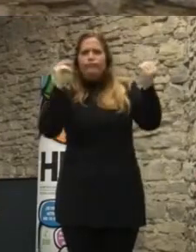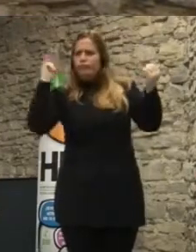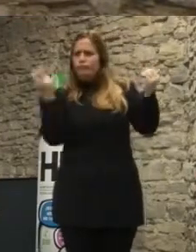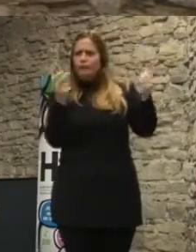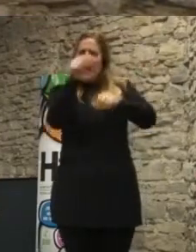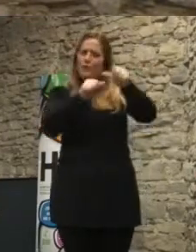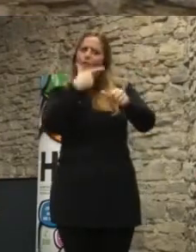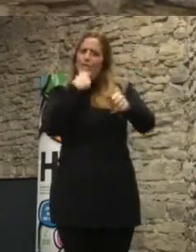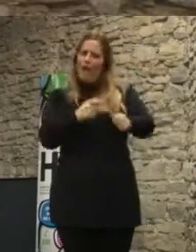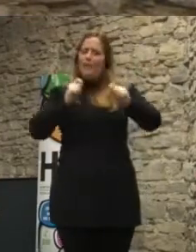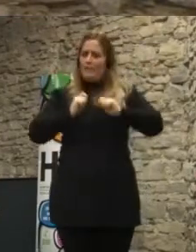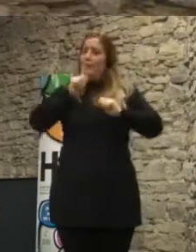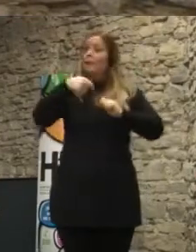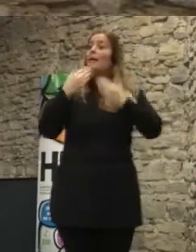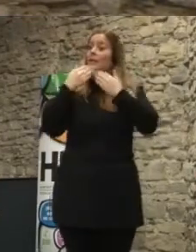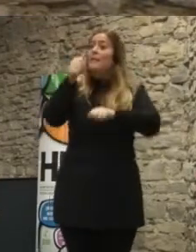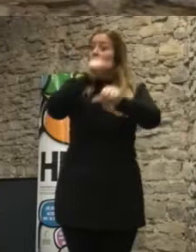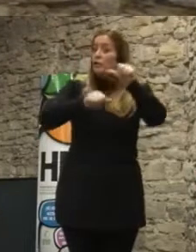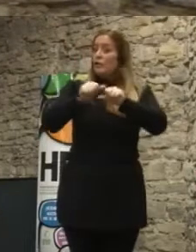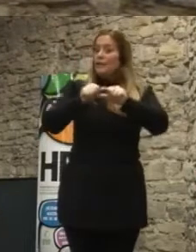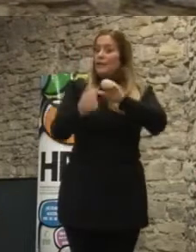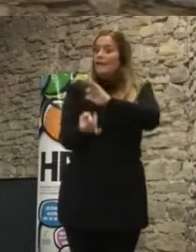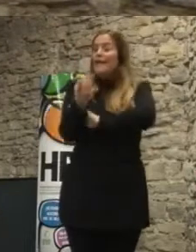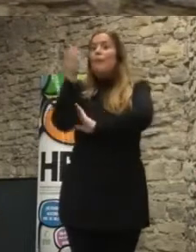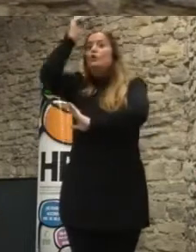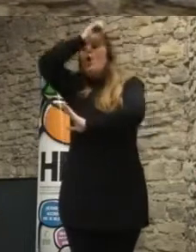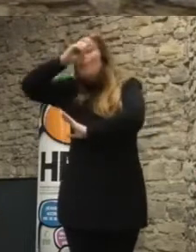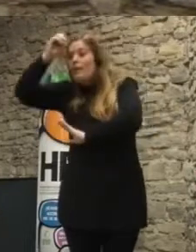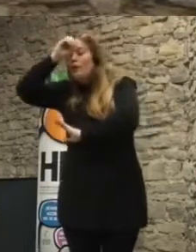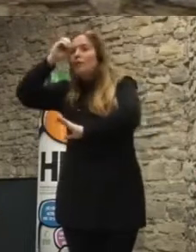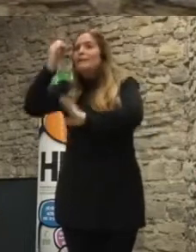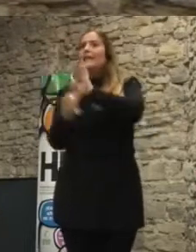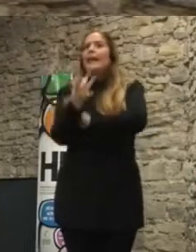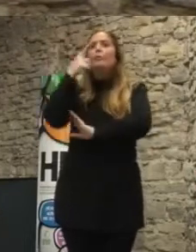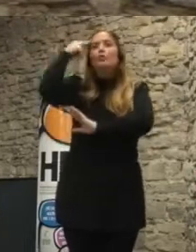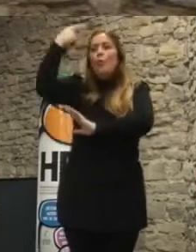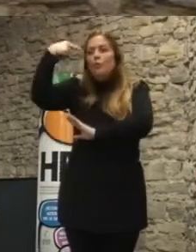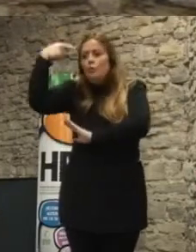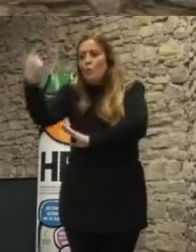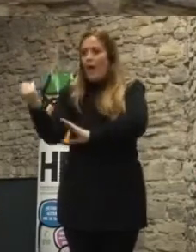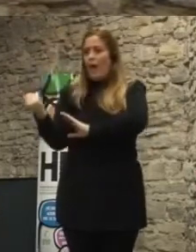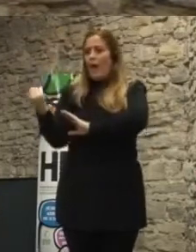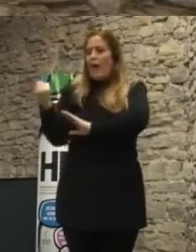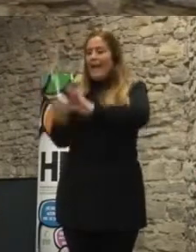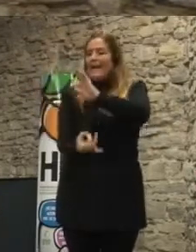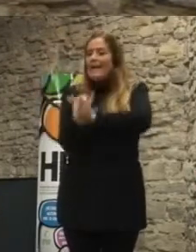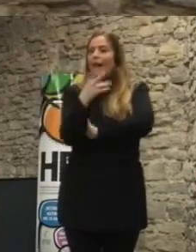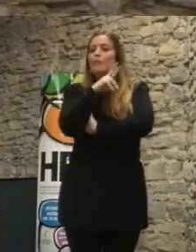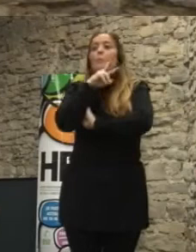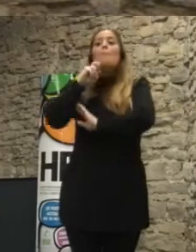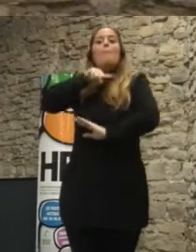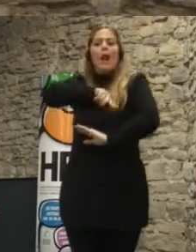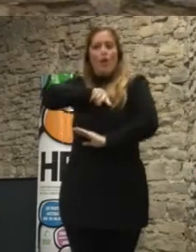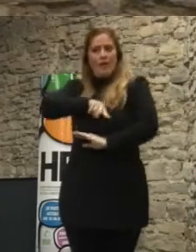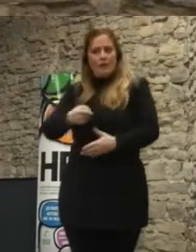crear opinión, a crear cultura, a mantener valores. Es decir, hay muchas razones por las